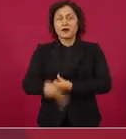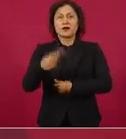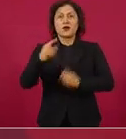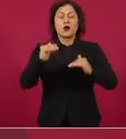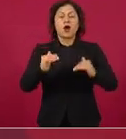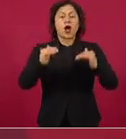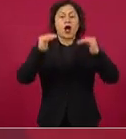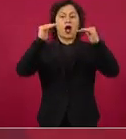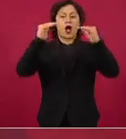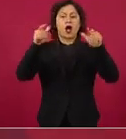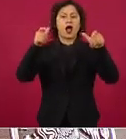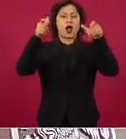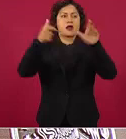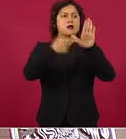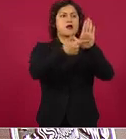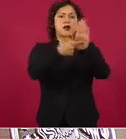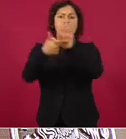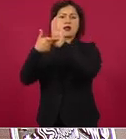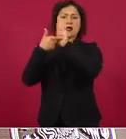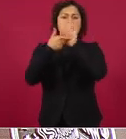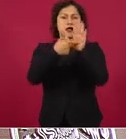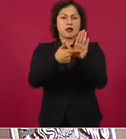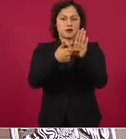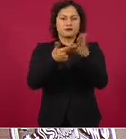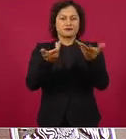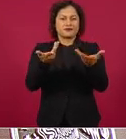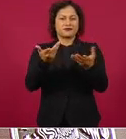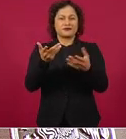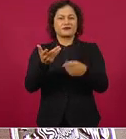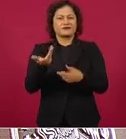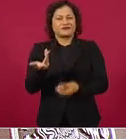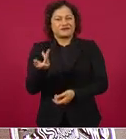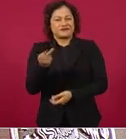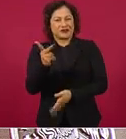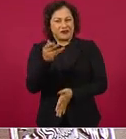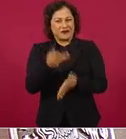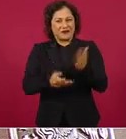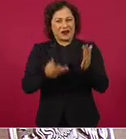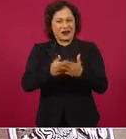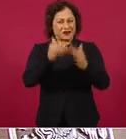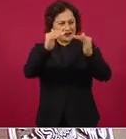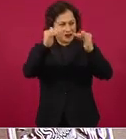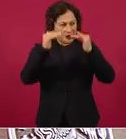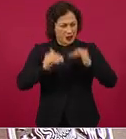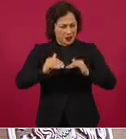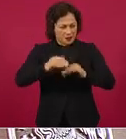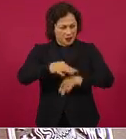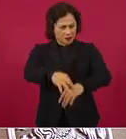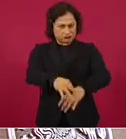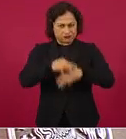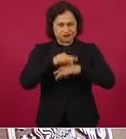cuando hay mucha riqueza artística, cultural.